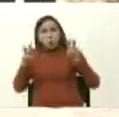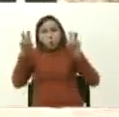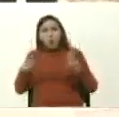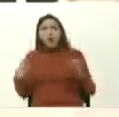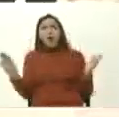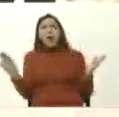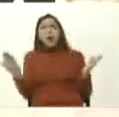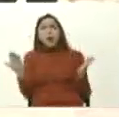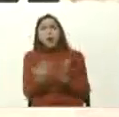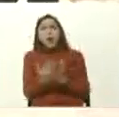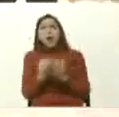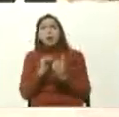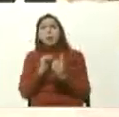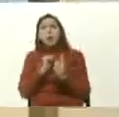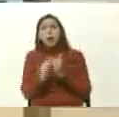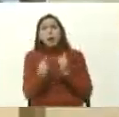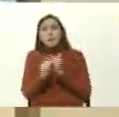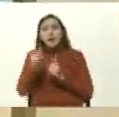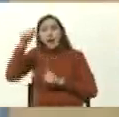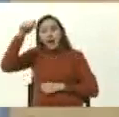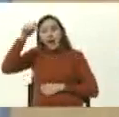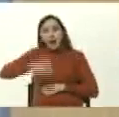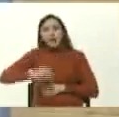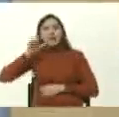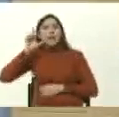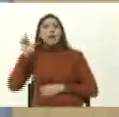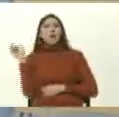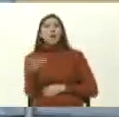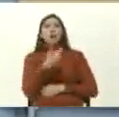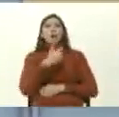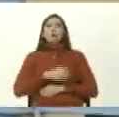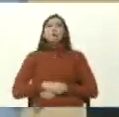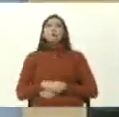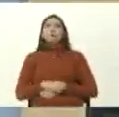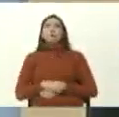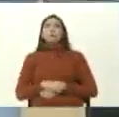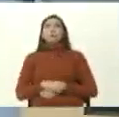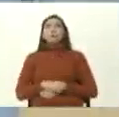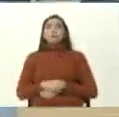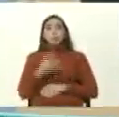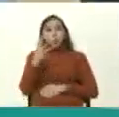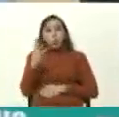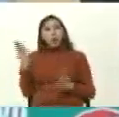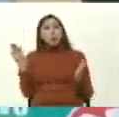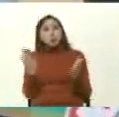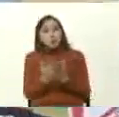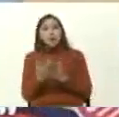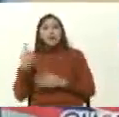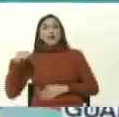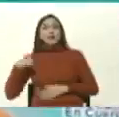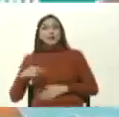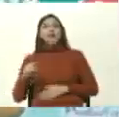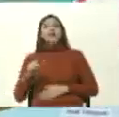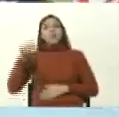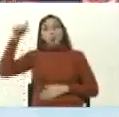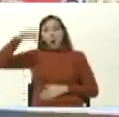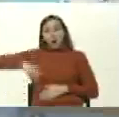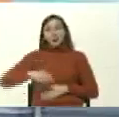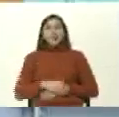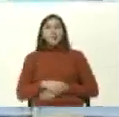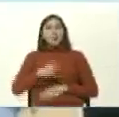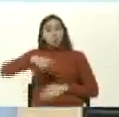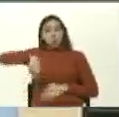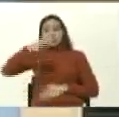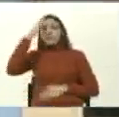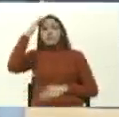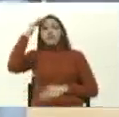de talento acá en Sarasa, una de las cuatro escuelas que tenemos en todo el estado Guárico. Ustedes saben